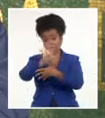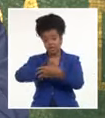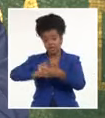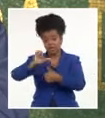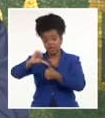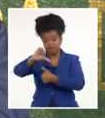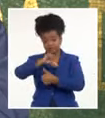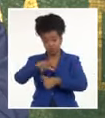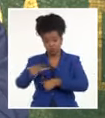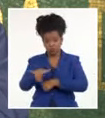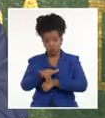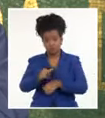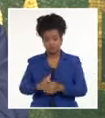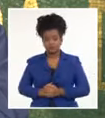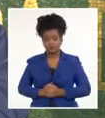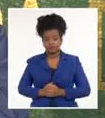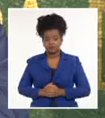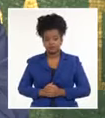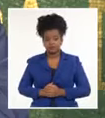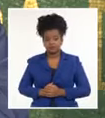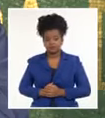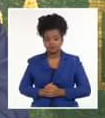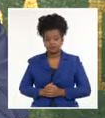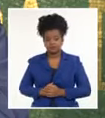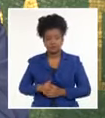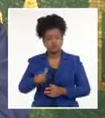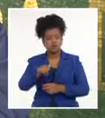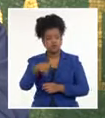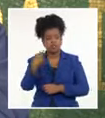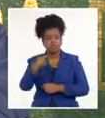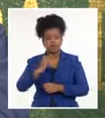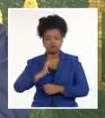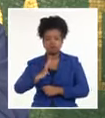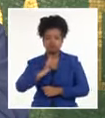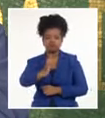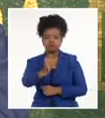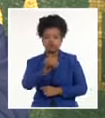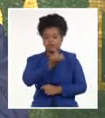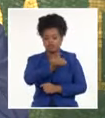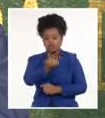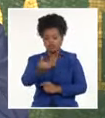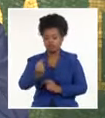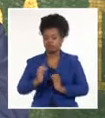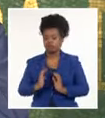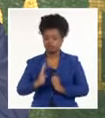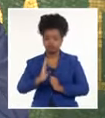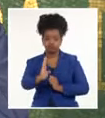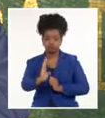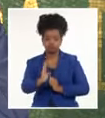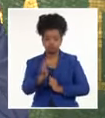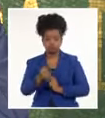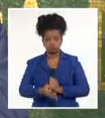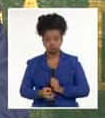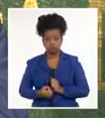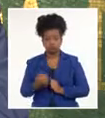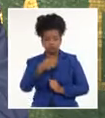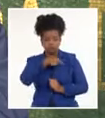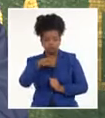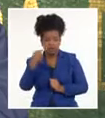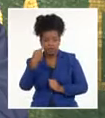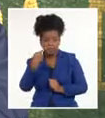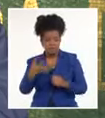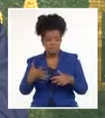que se respete los principios y los propósitos de la Carta de las Naciones Unidas. Ustedes verán que se habla